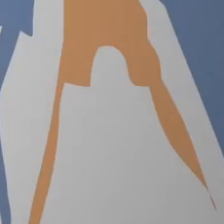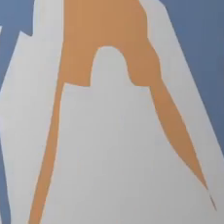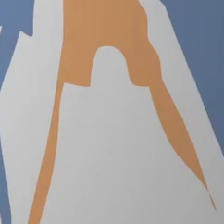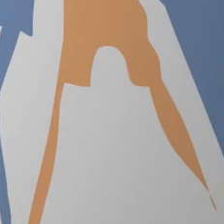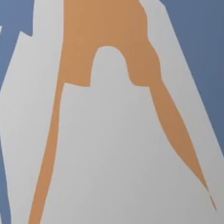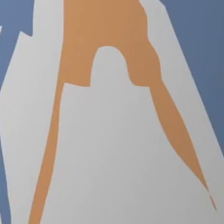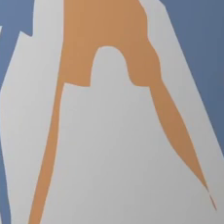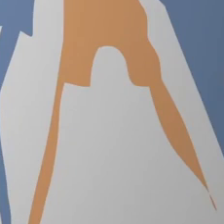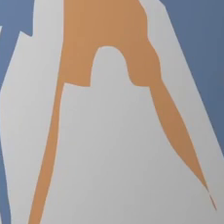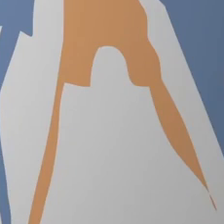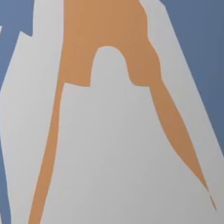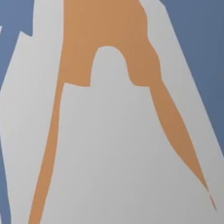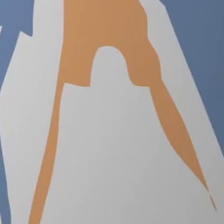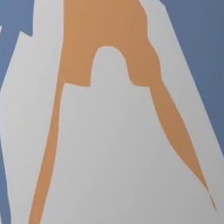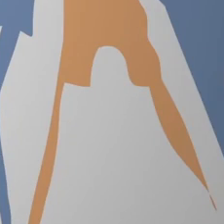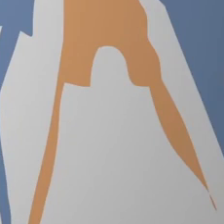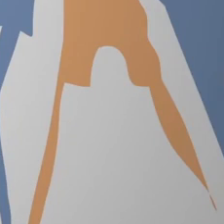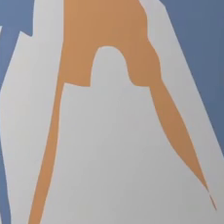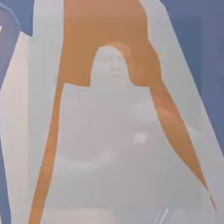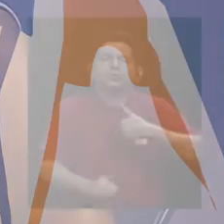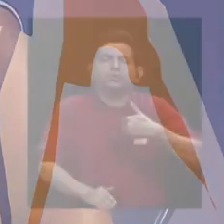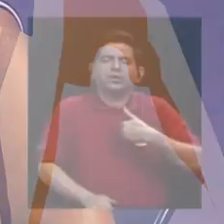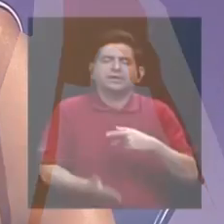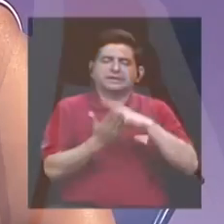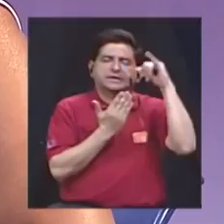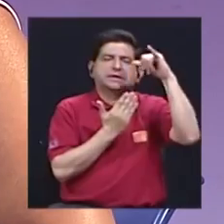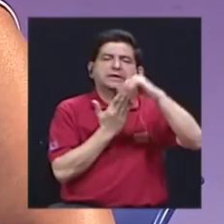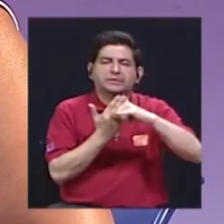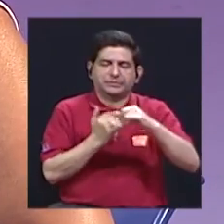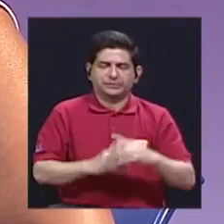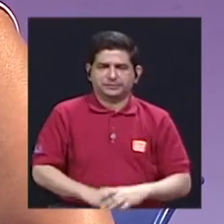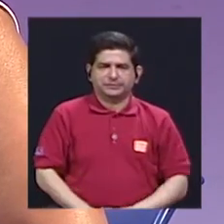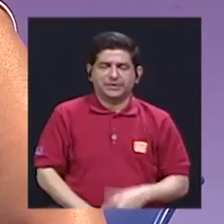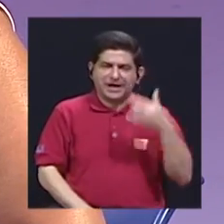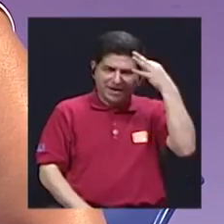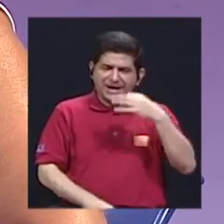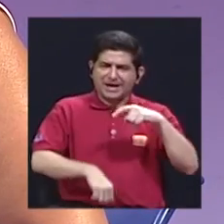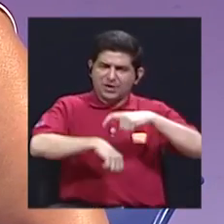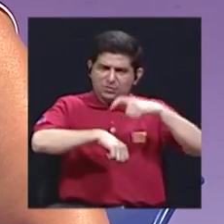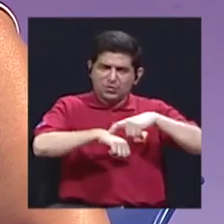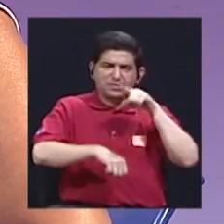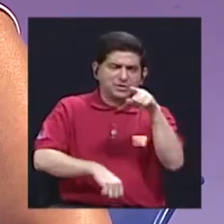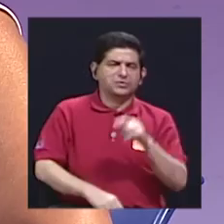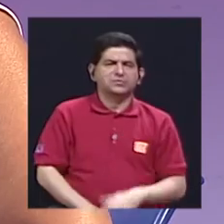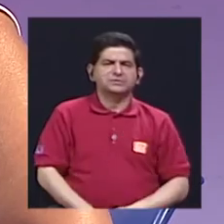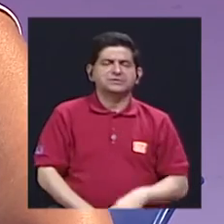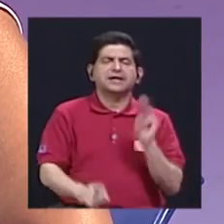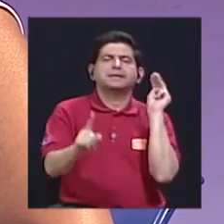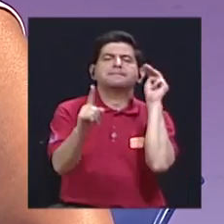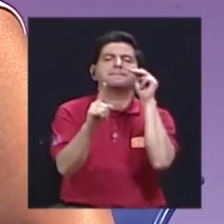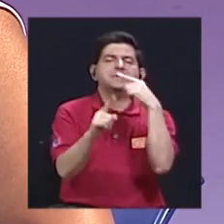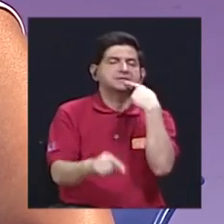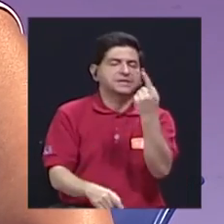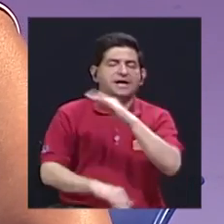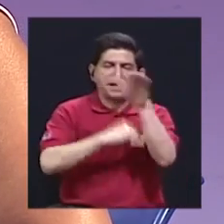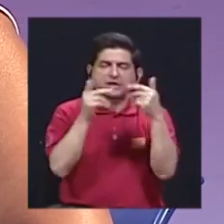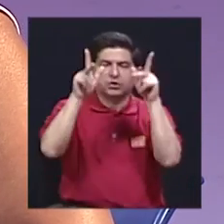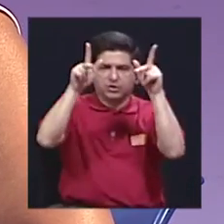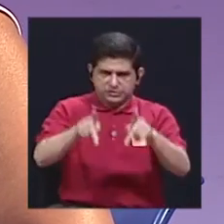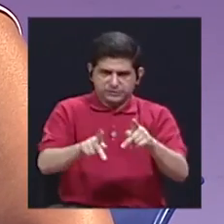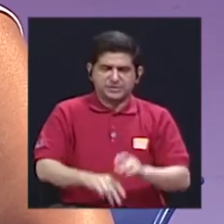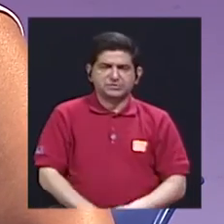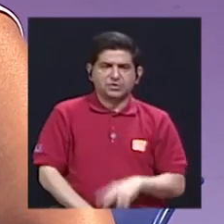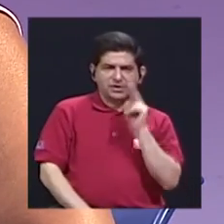si se nos queda un minuto nada más de nuestro programa y creo que es el momento en que usted le dé un mensaje a todas las